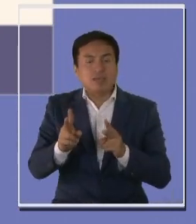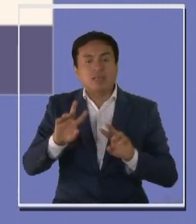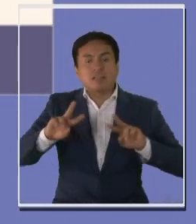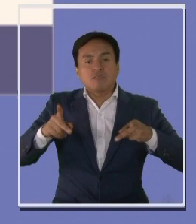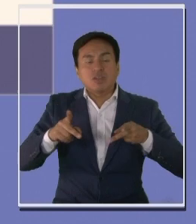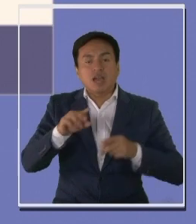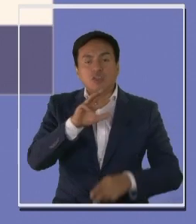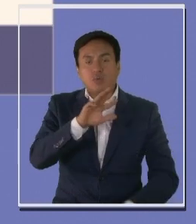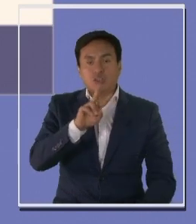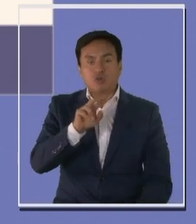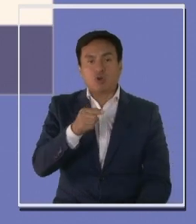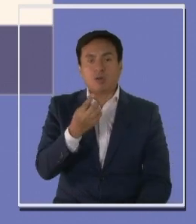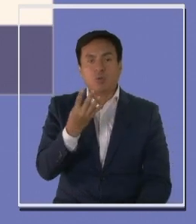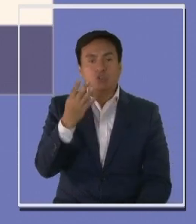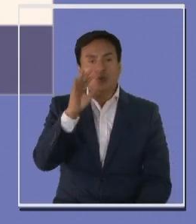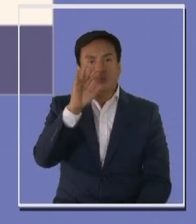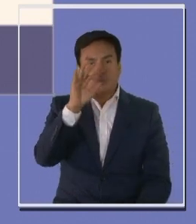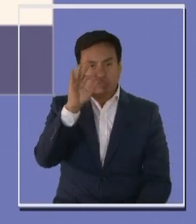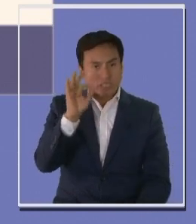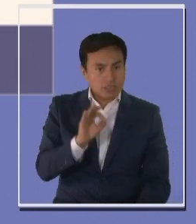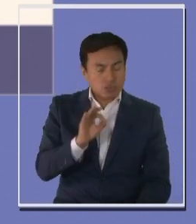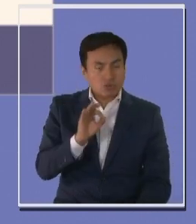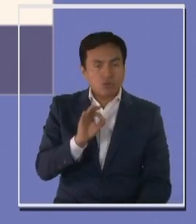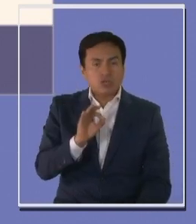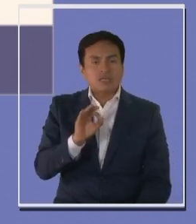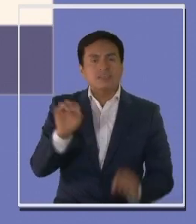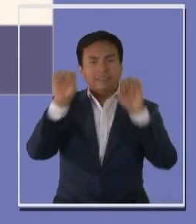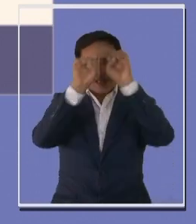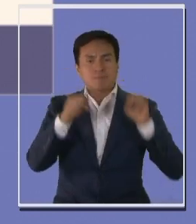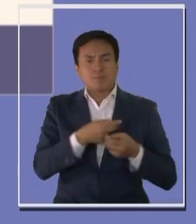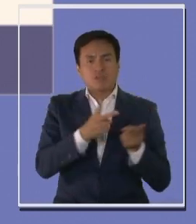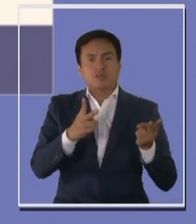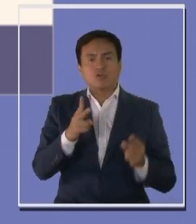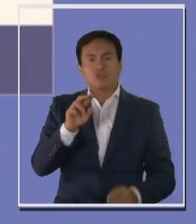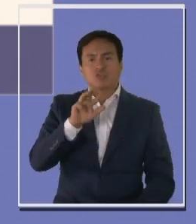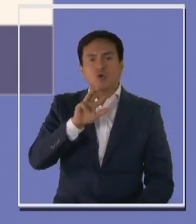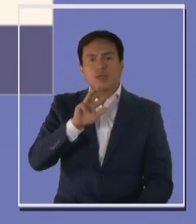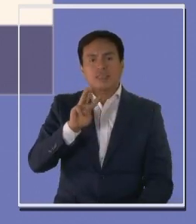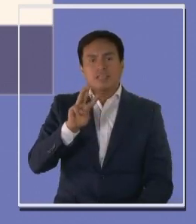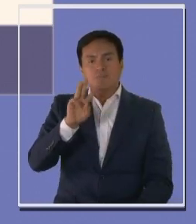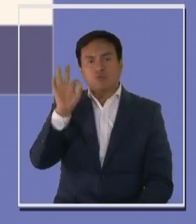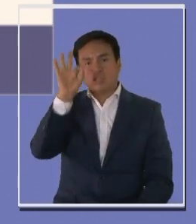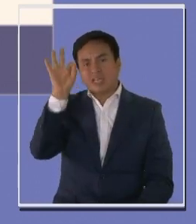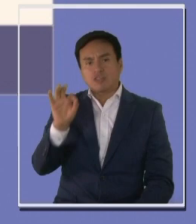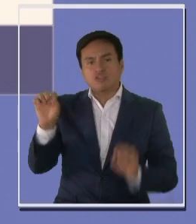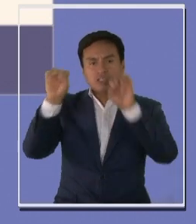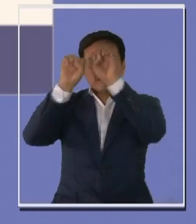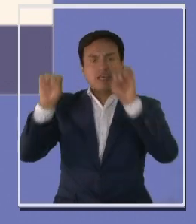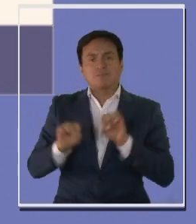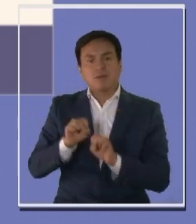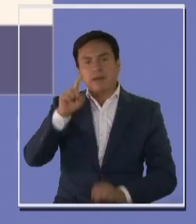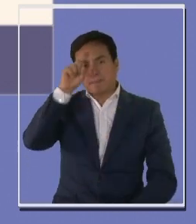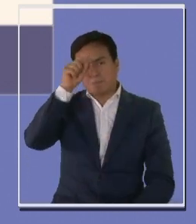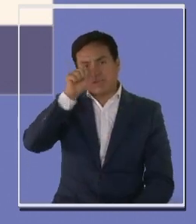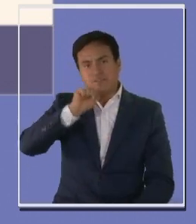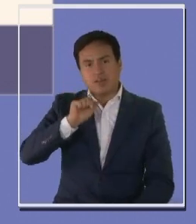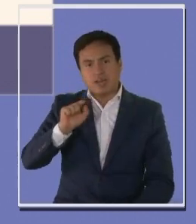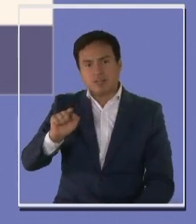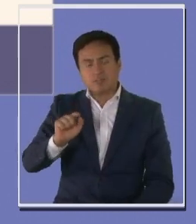un 92,9% en el sistema público y un 93% en el sistema privado